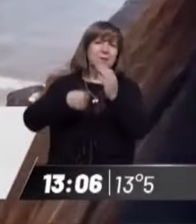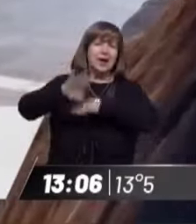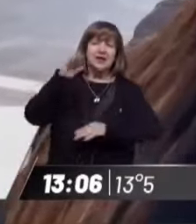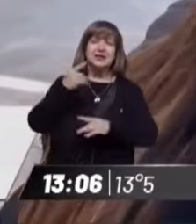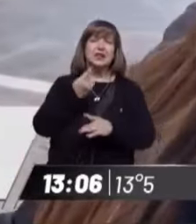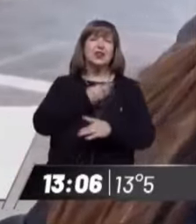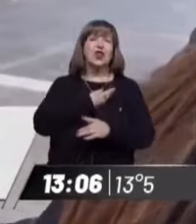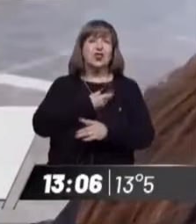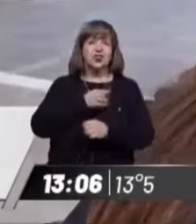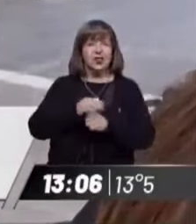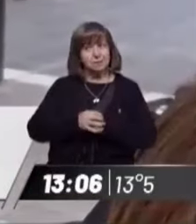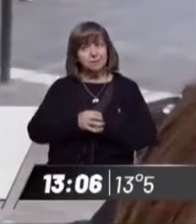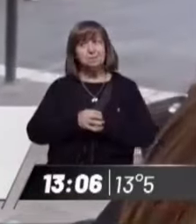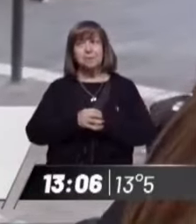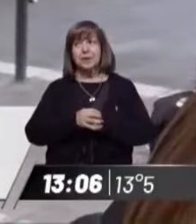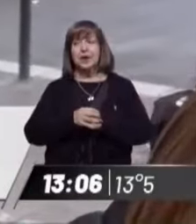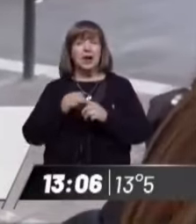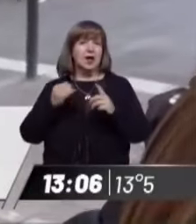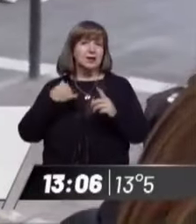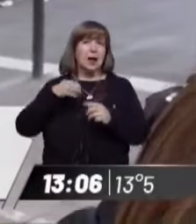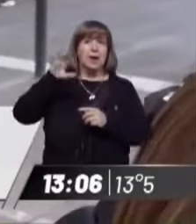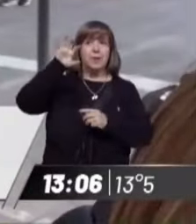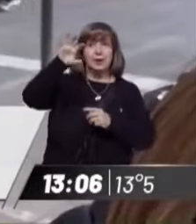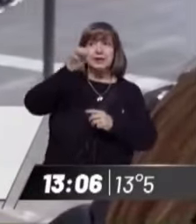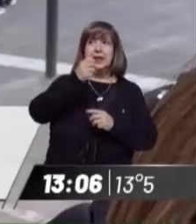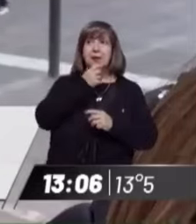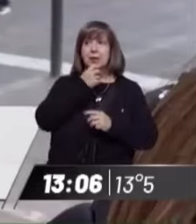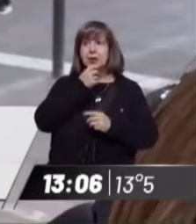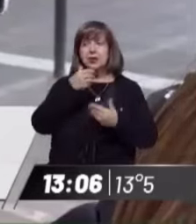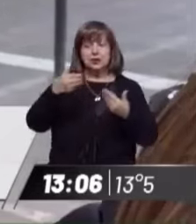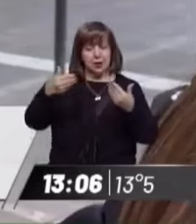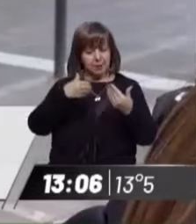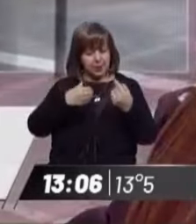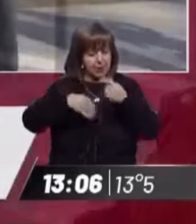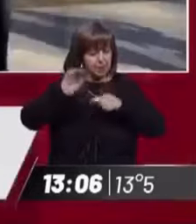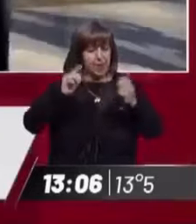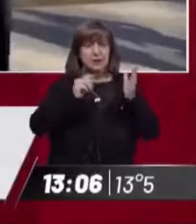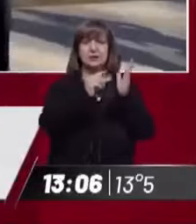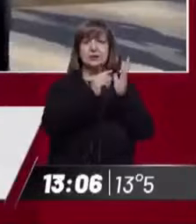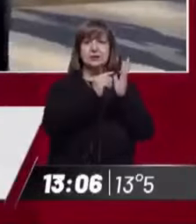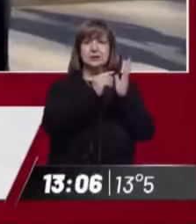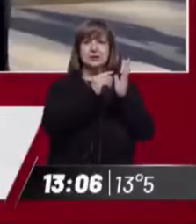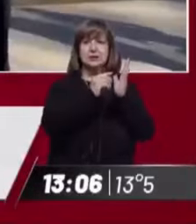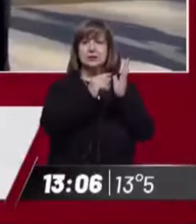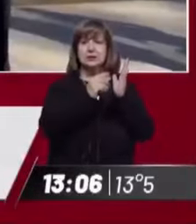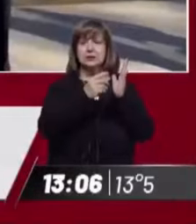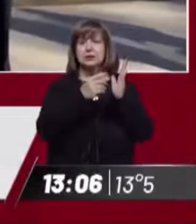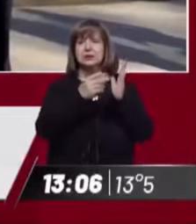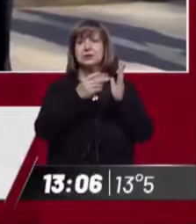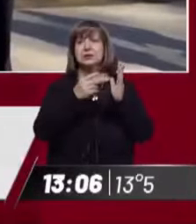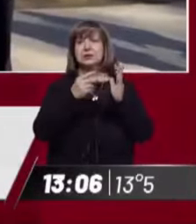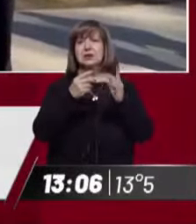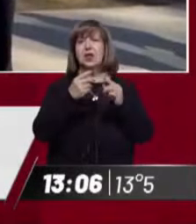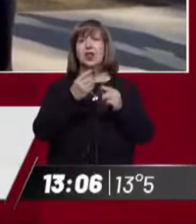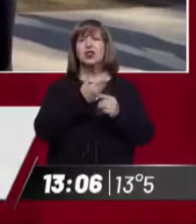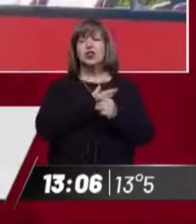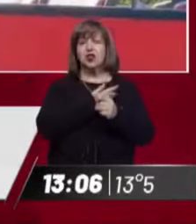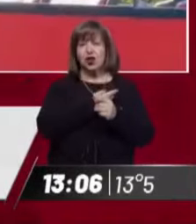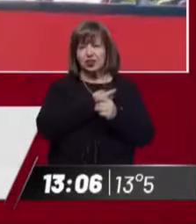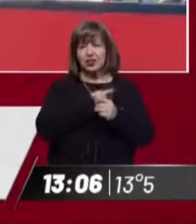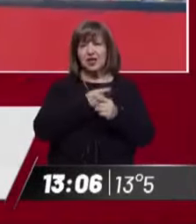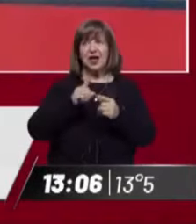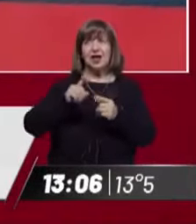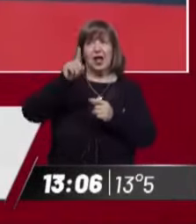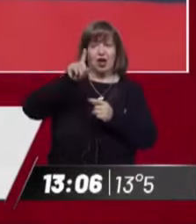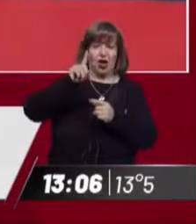Digamos, ocupación dentro de la provincia. Bueno, la mayor ocupación normalmente en volumen es en